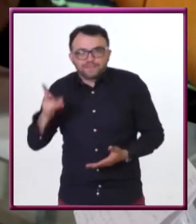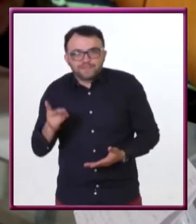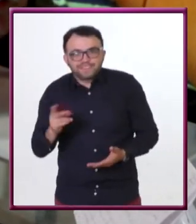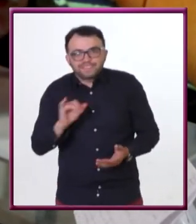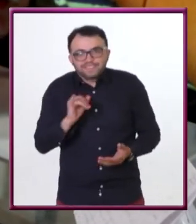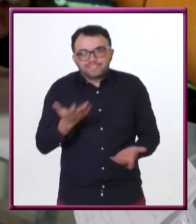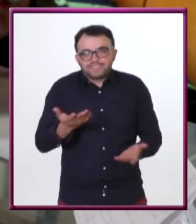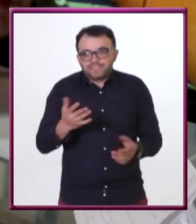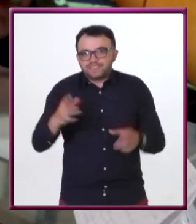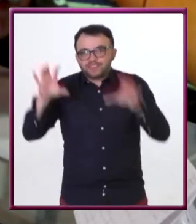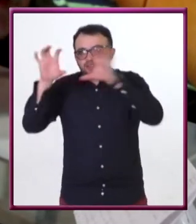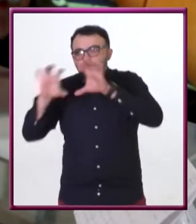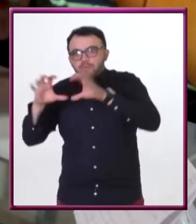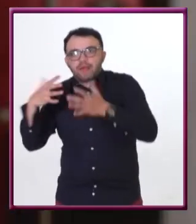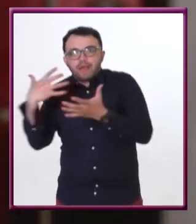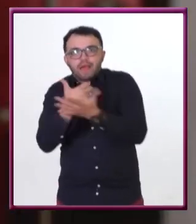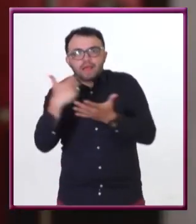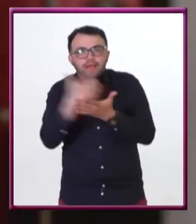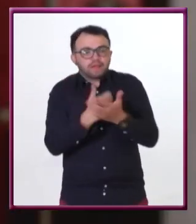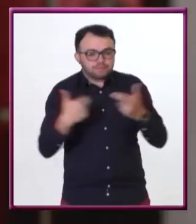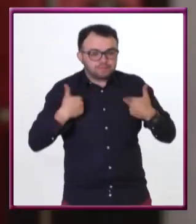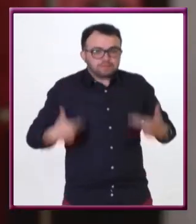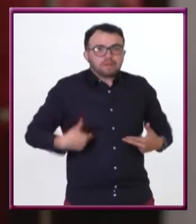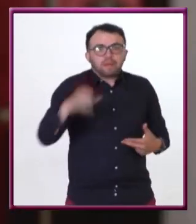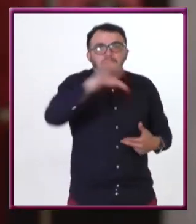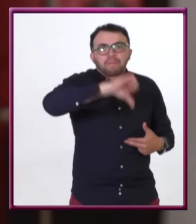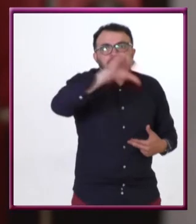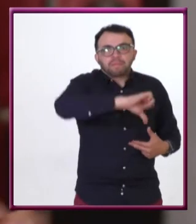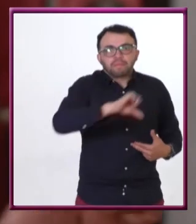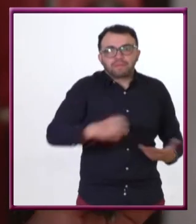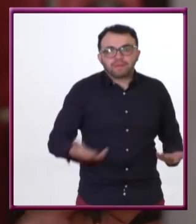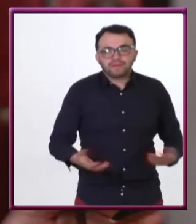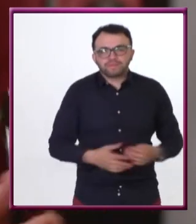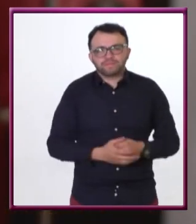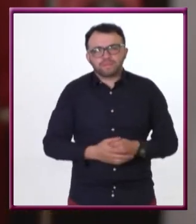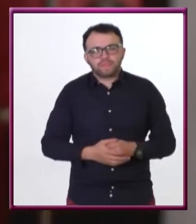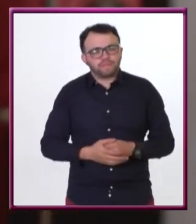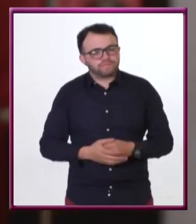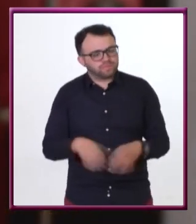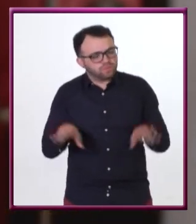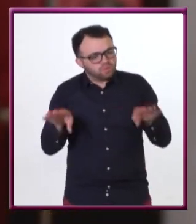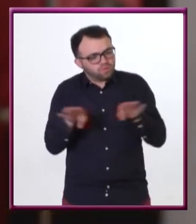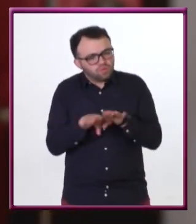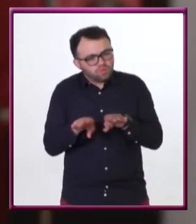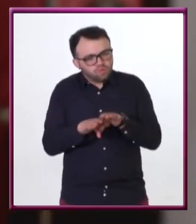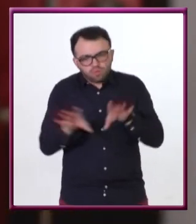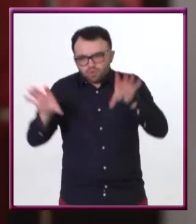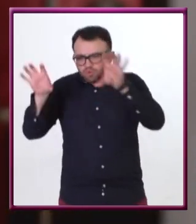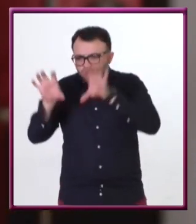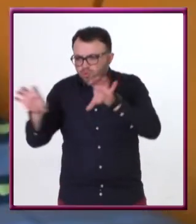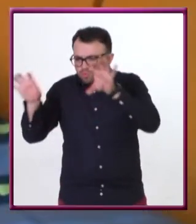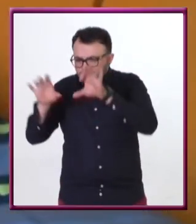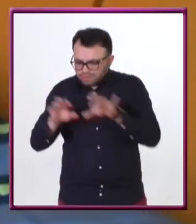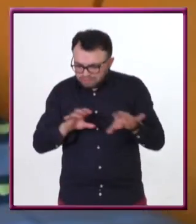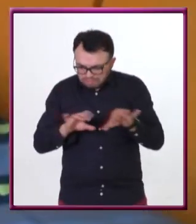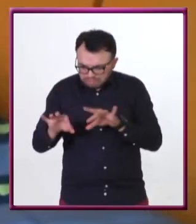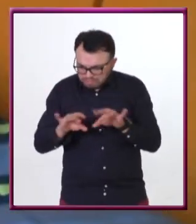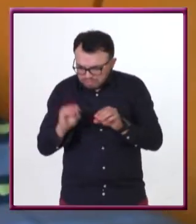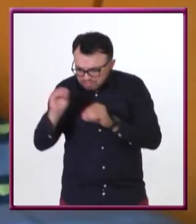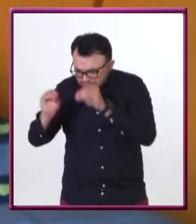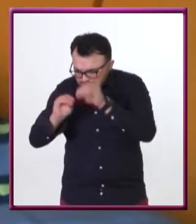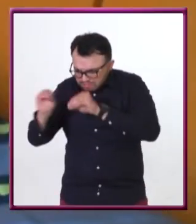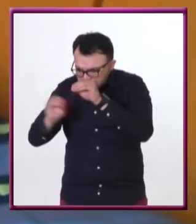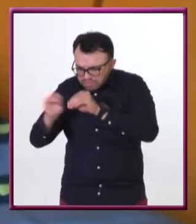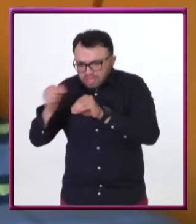campeón del mundo tiene muchos problemas, ¿no? Claro. ¿Cómo es que se programa una computadora para que pueda jugar ajedrez? Bueno,